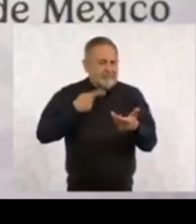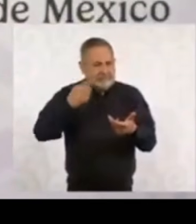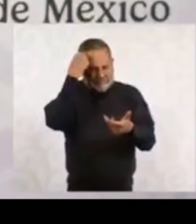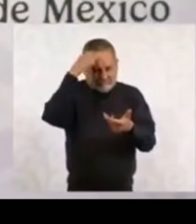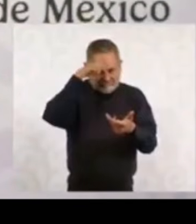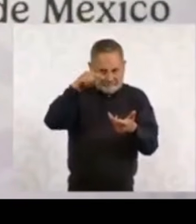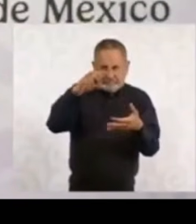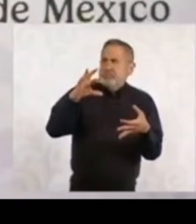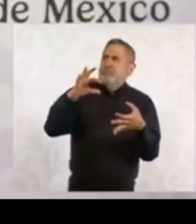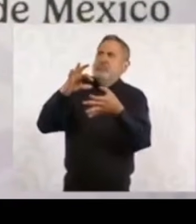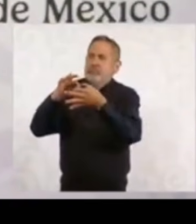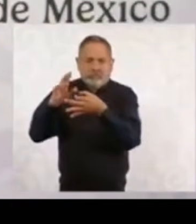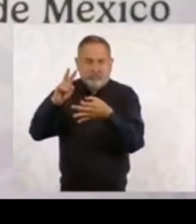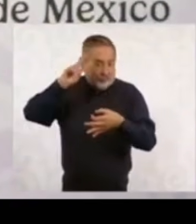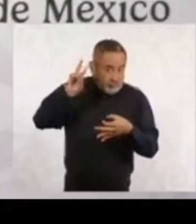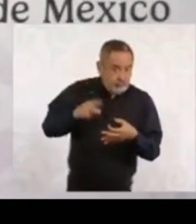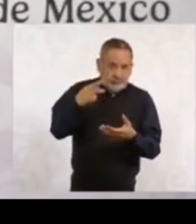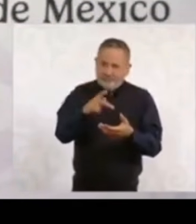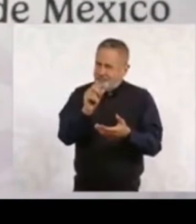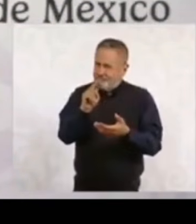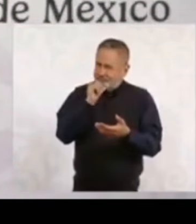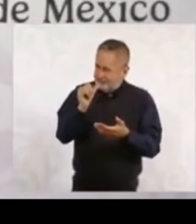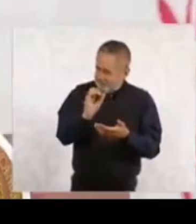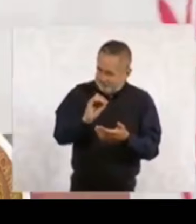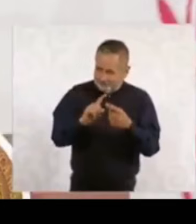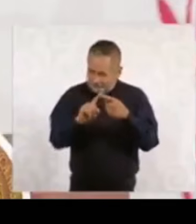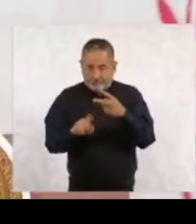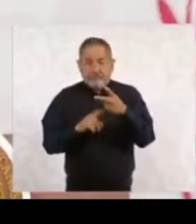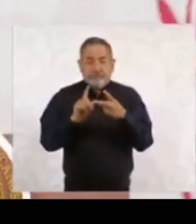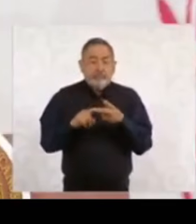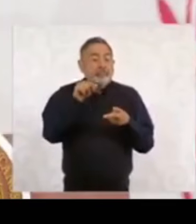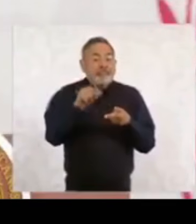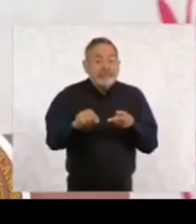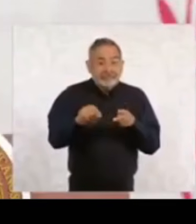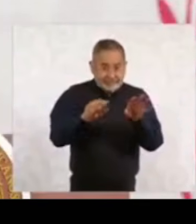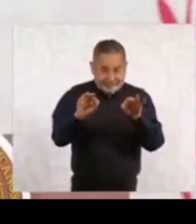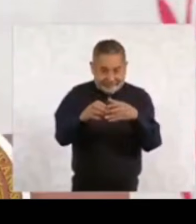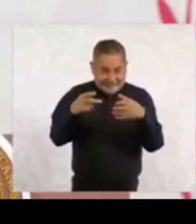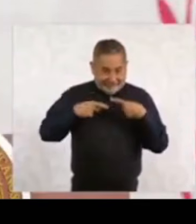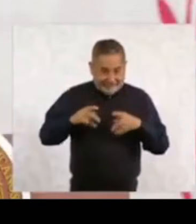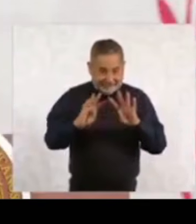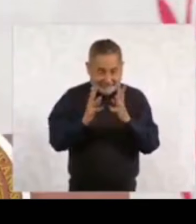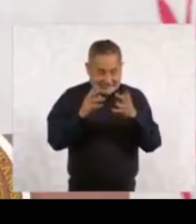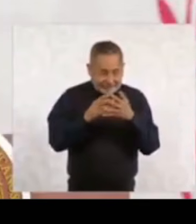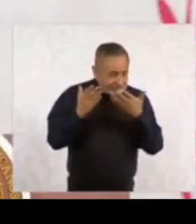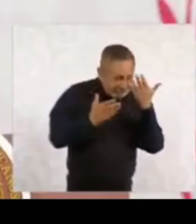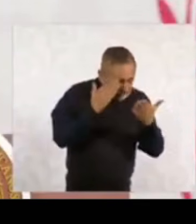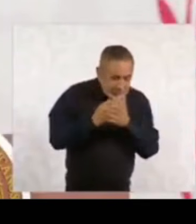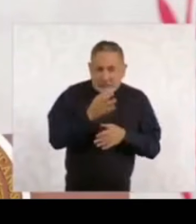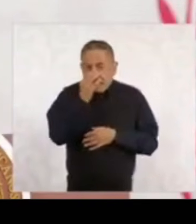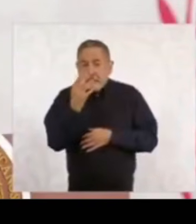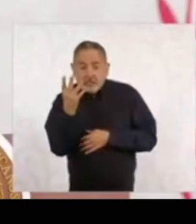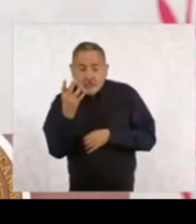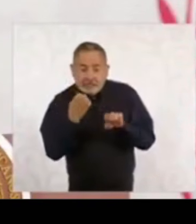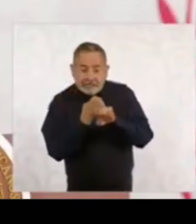que dice que está afiliada a la ONU, donde dice que México no está haciendo nada sobre las desapariciones